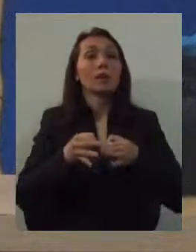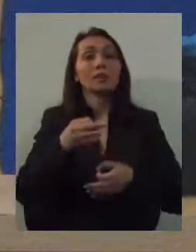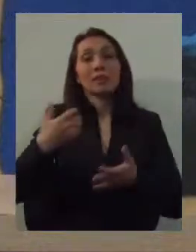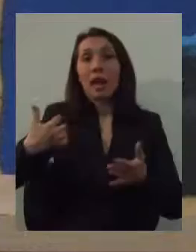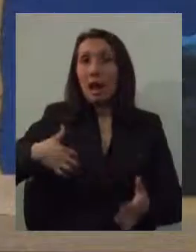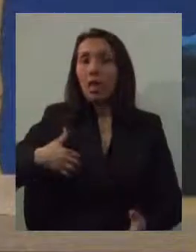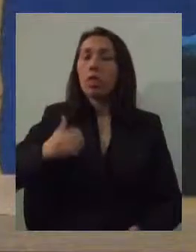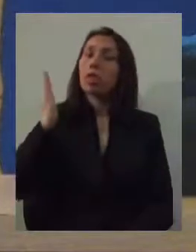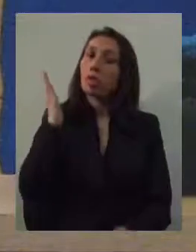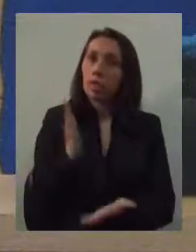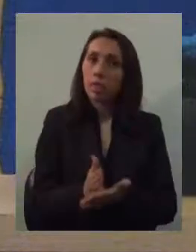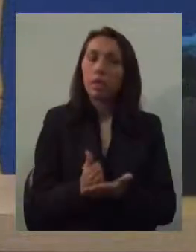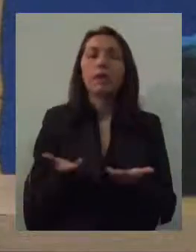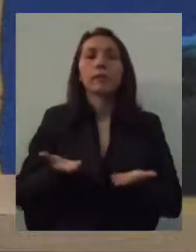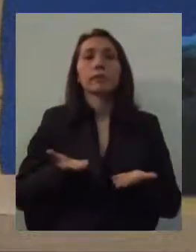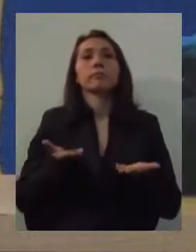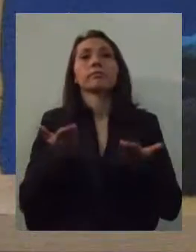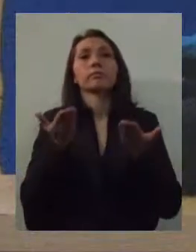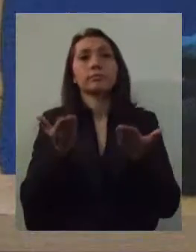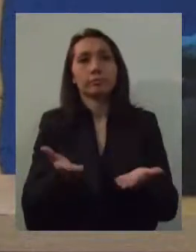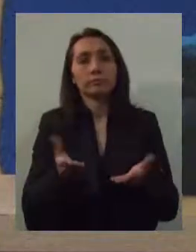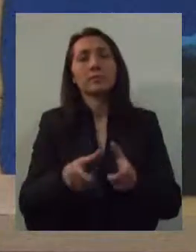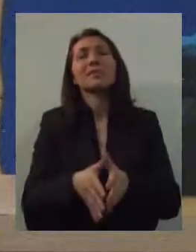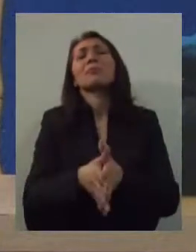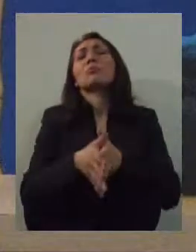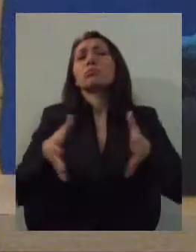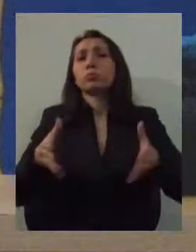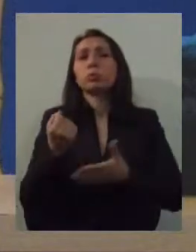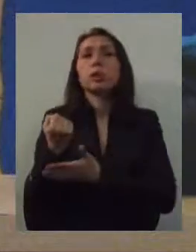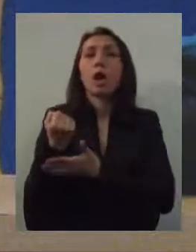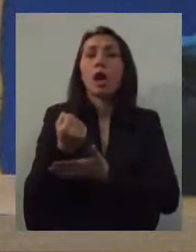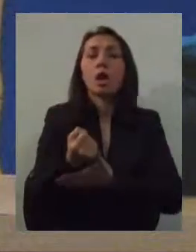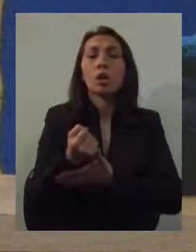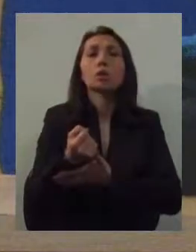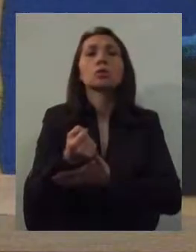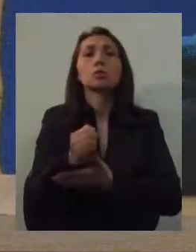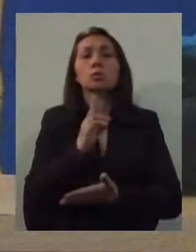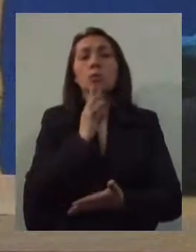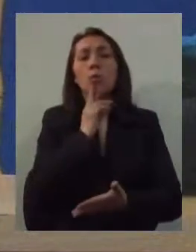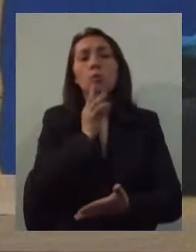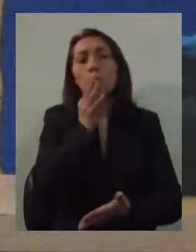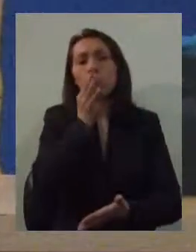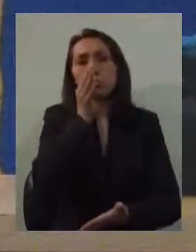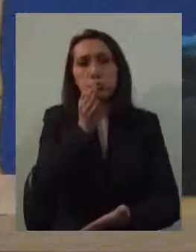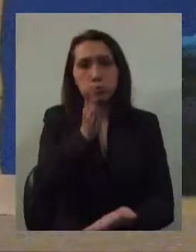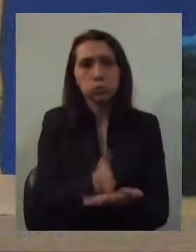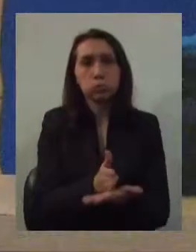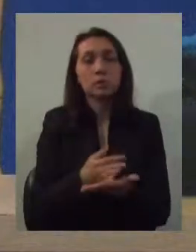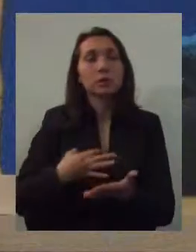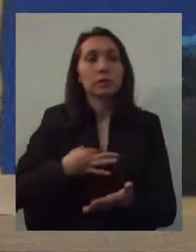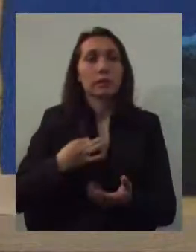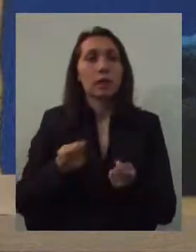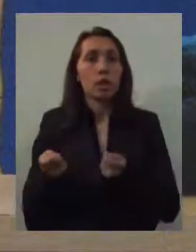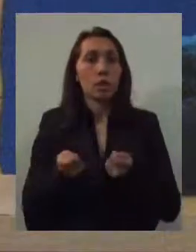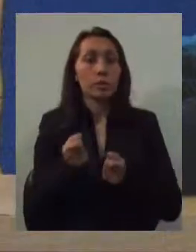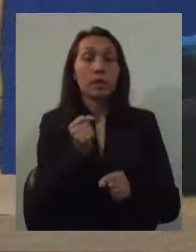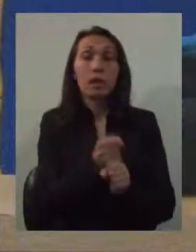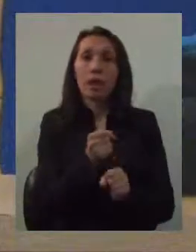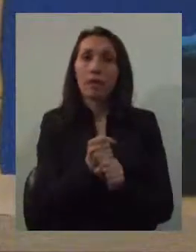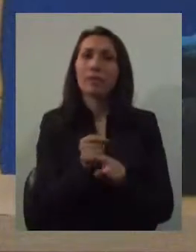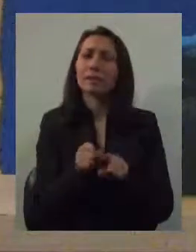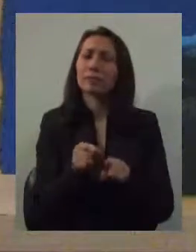argentinos deben brindar amplia cooperación jurisdiccional en materia civil, comercial y laboral. Esto